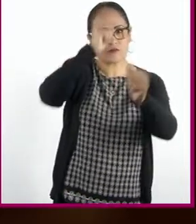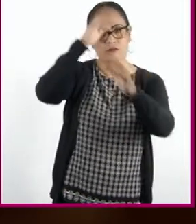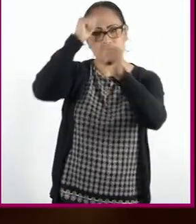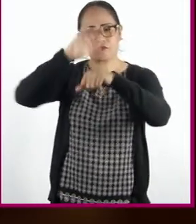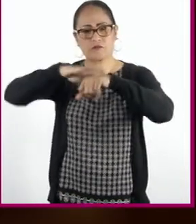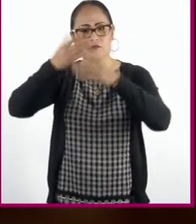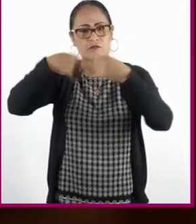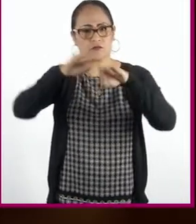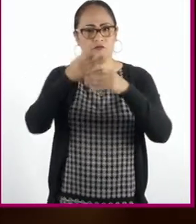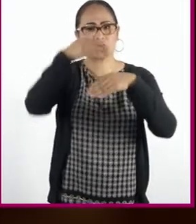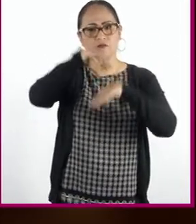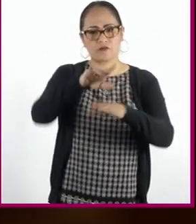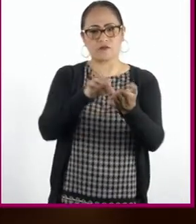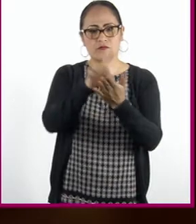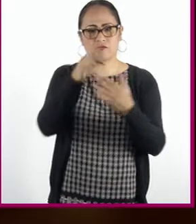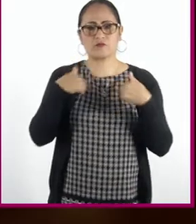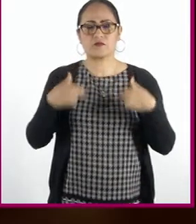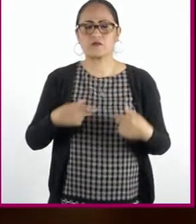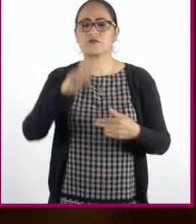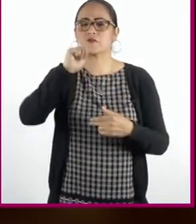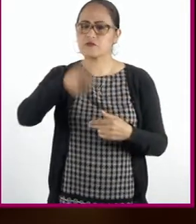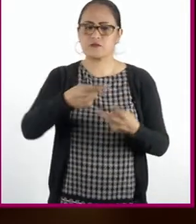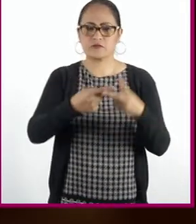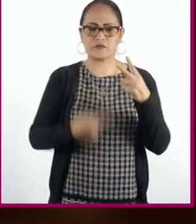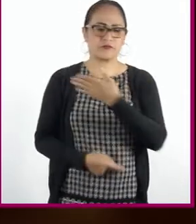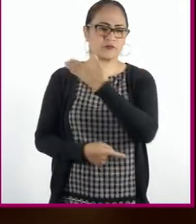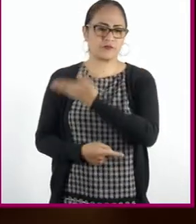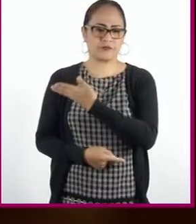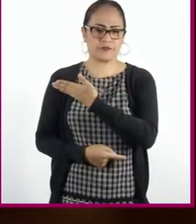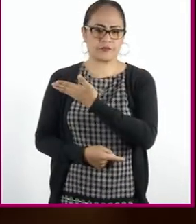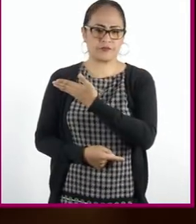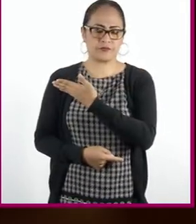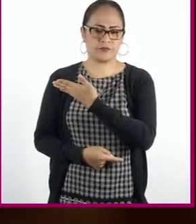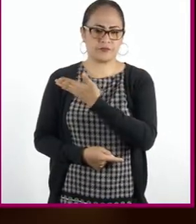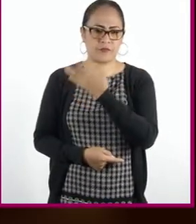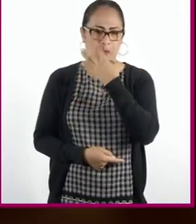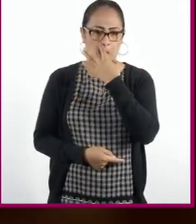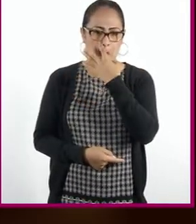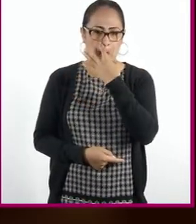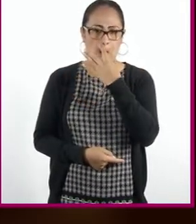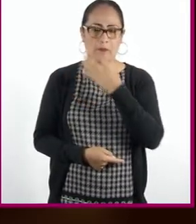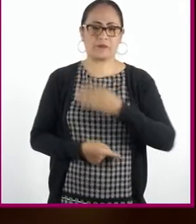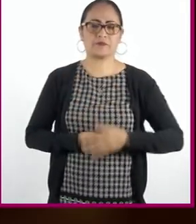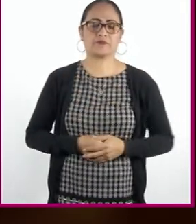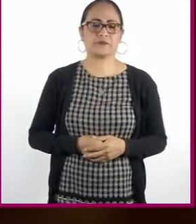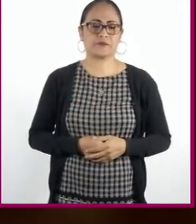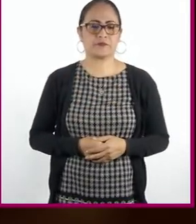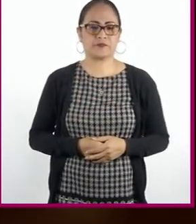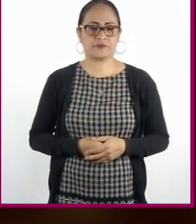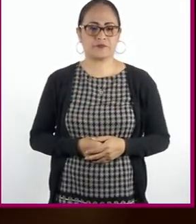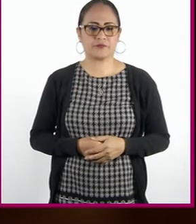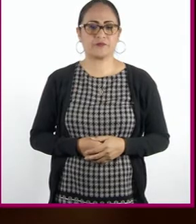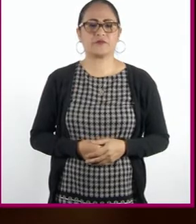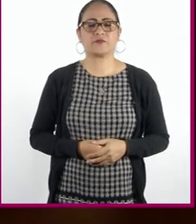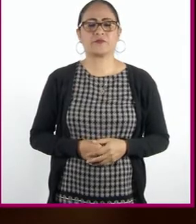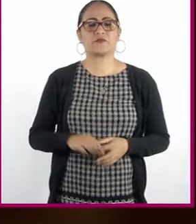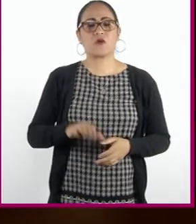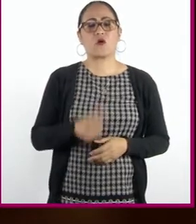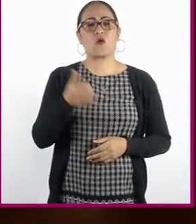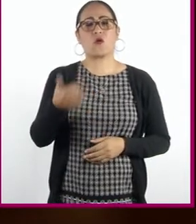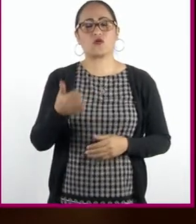de derechos humanos, que son la Convención Internacional sobre la Eliminación de todas las formas de discriminación racial, el